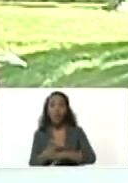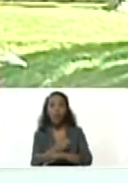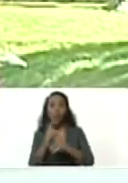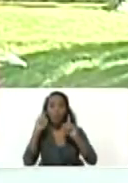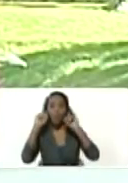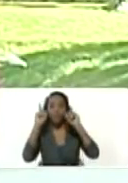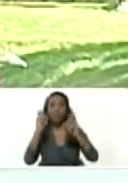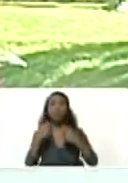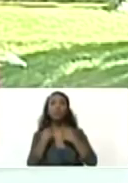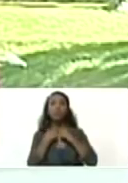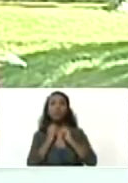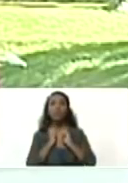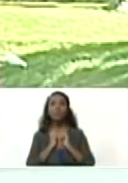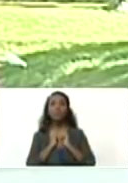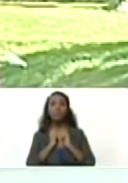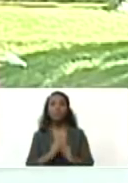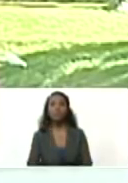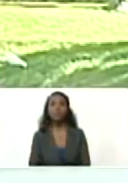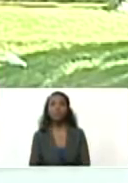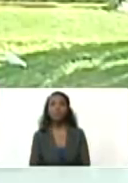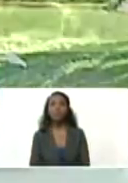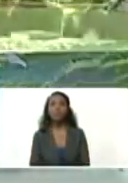profesor Aristóbulis Turi.